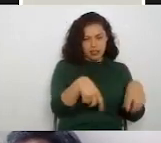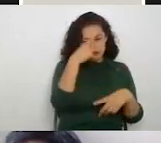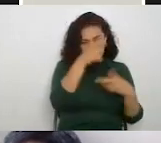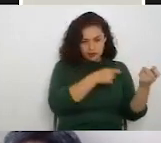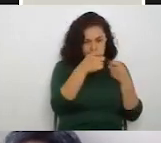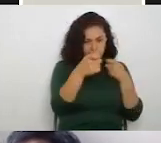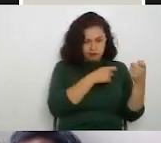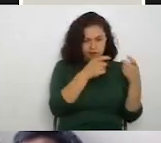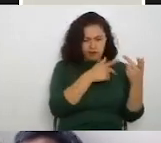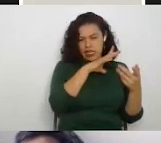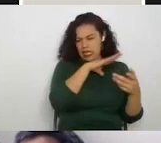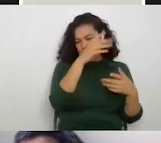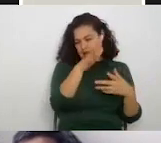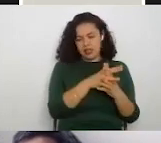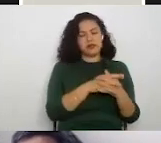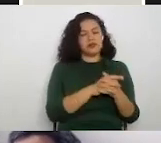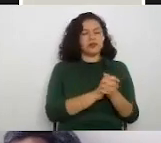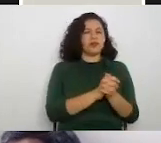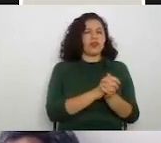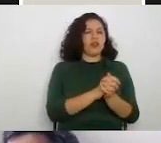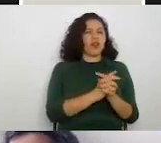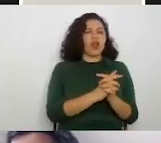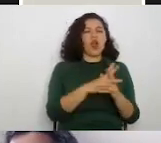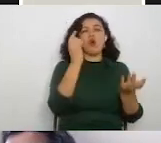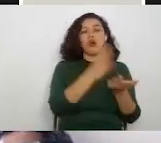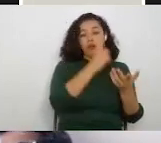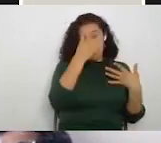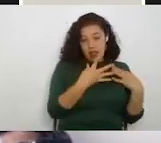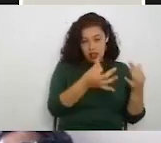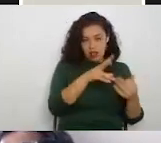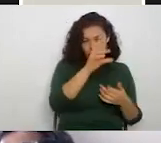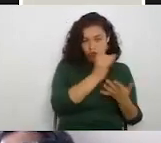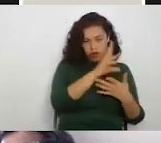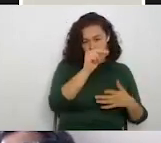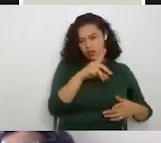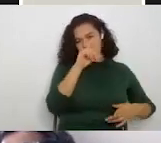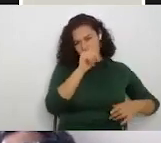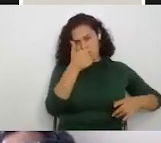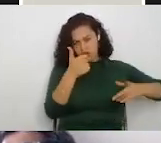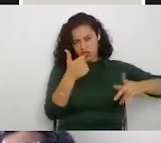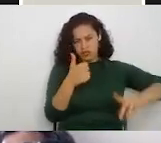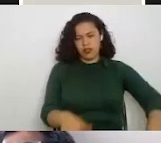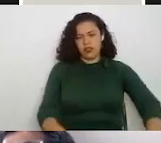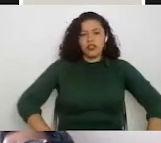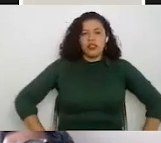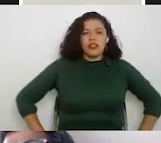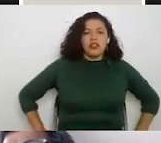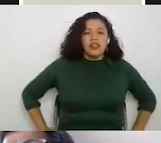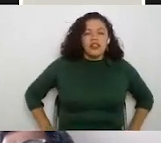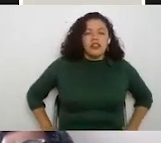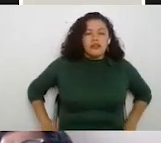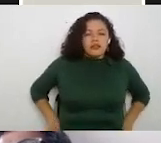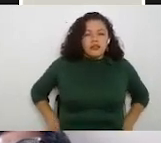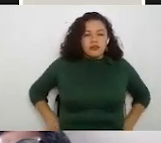gestión en lo general, ¿no? No solamente de calidad, sino otros. Bueno, También